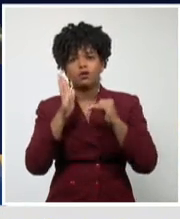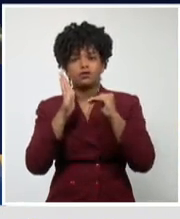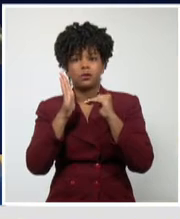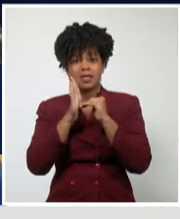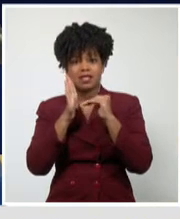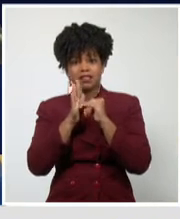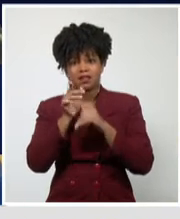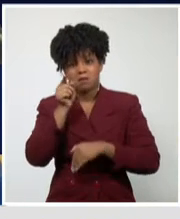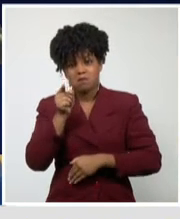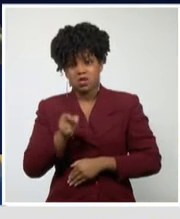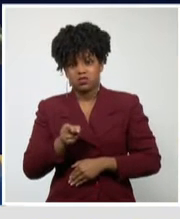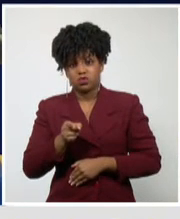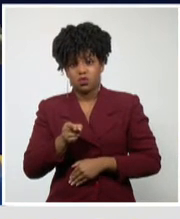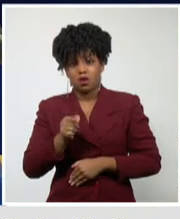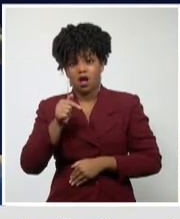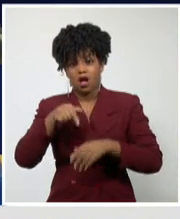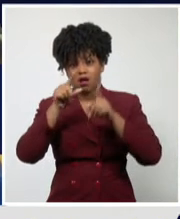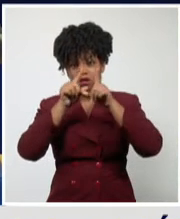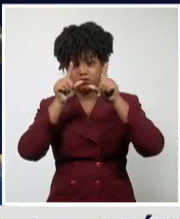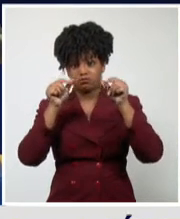en toda nuestra provincia,